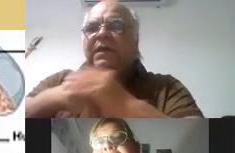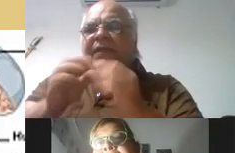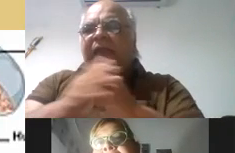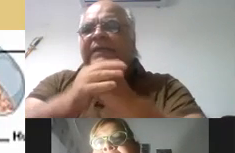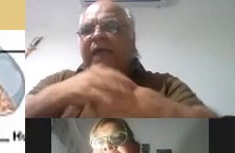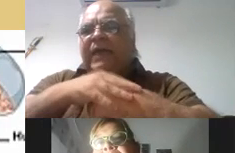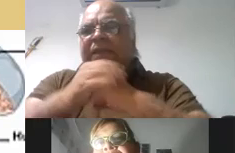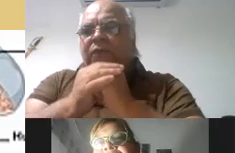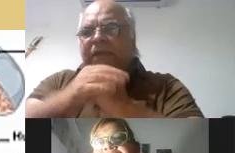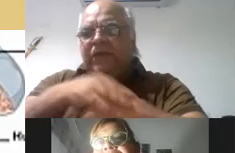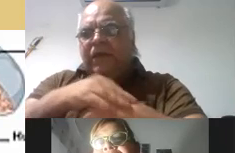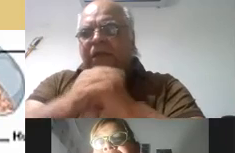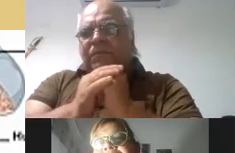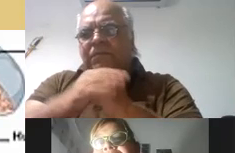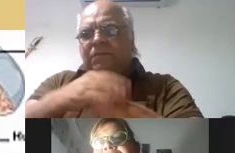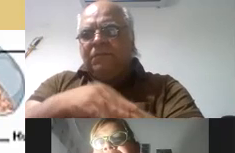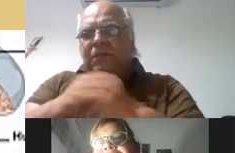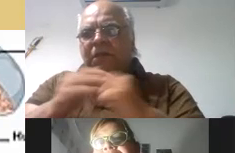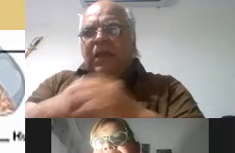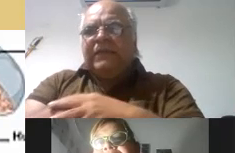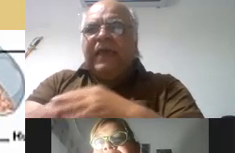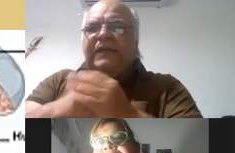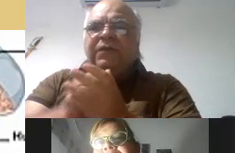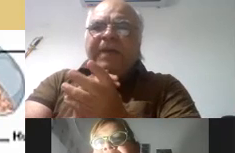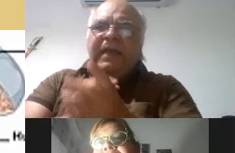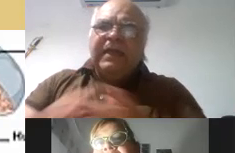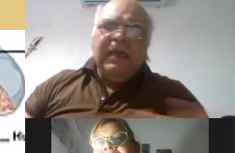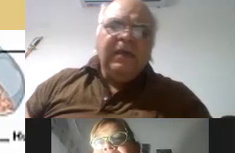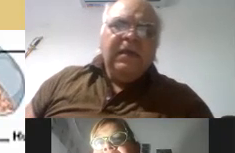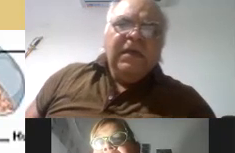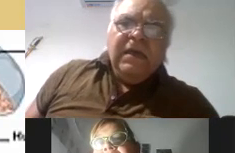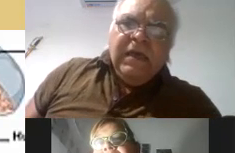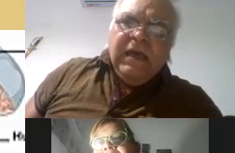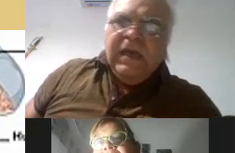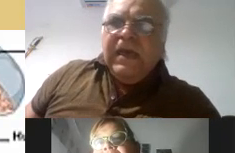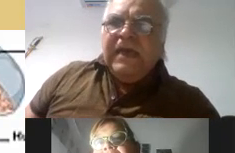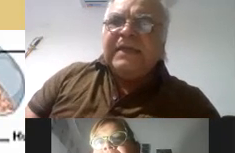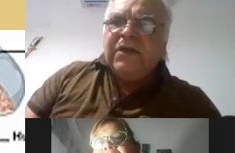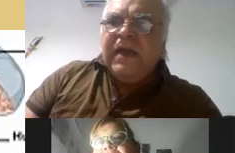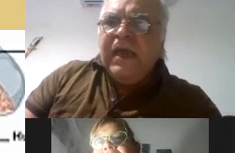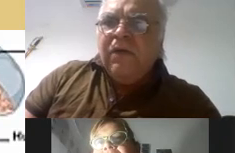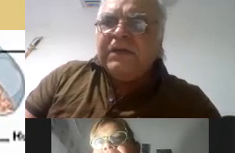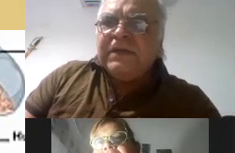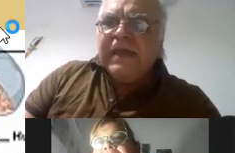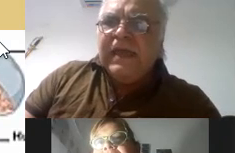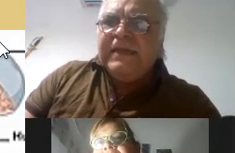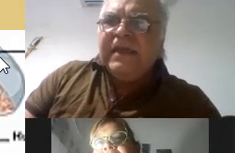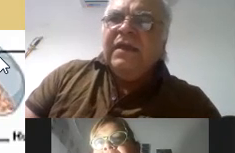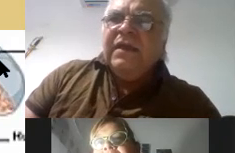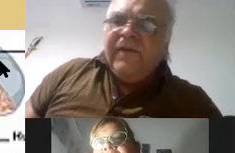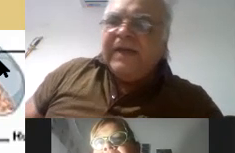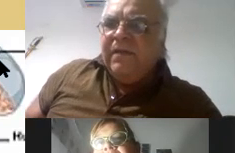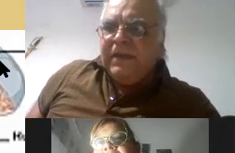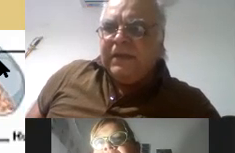deslizamiento de las articulaciones. Está hecho para que esa zona, el hueso se